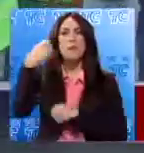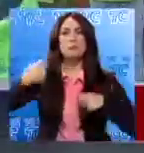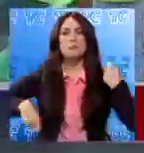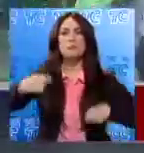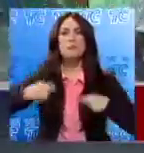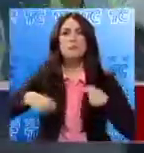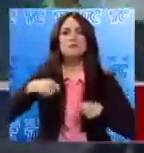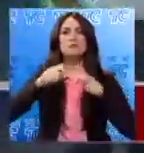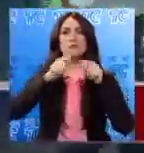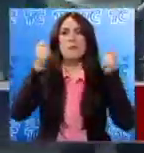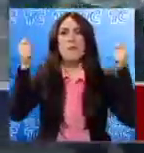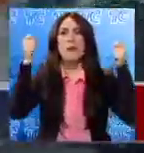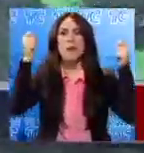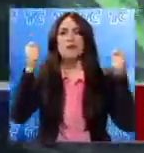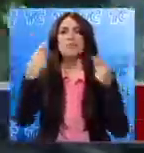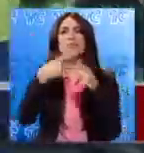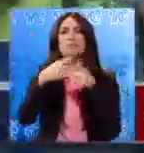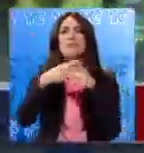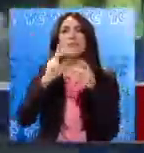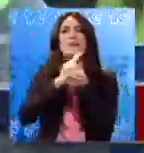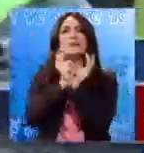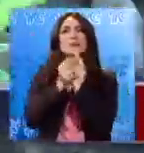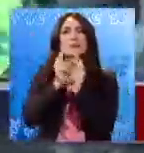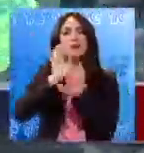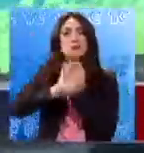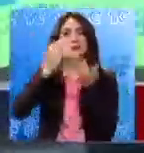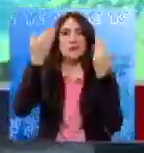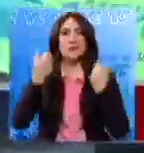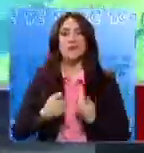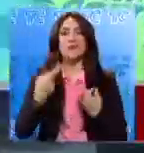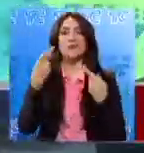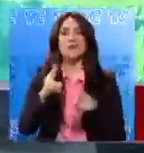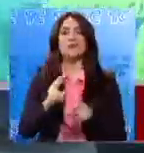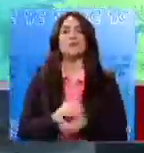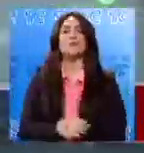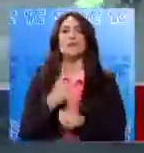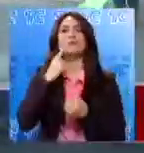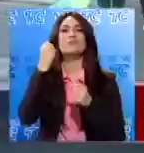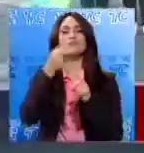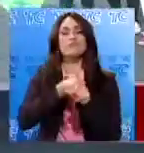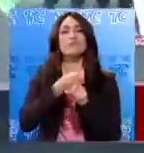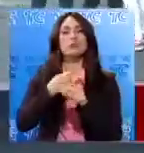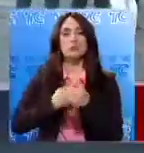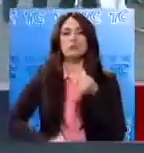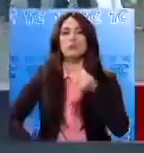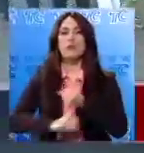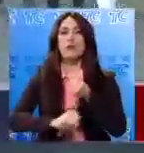Los simpatizantes de la Revolución Ciudadana se tomaron los alrededores de la central y manifestaron su apoyo a